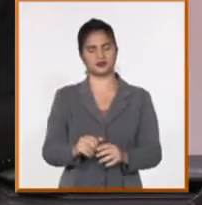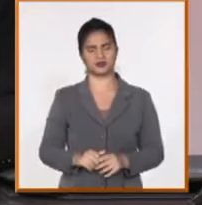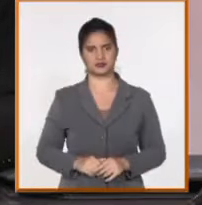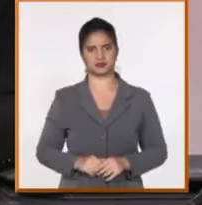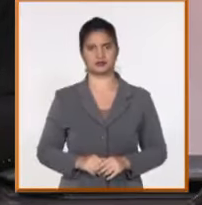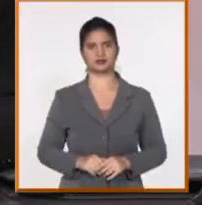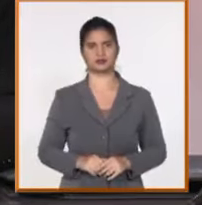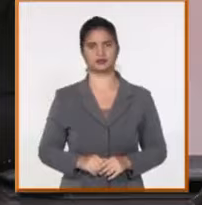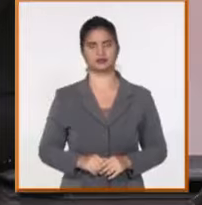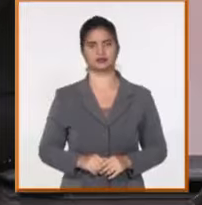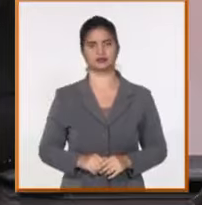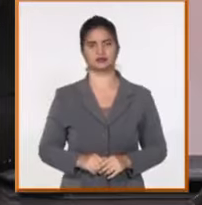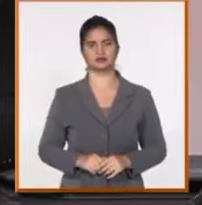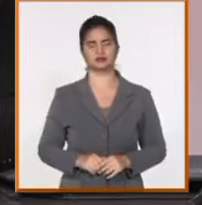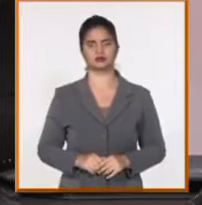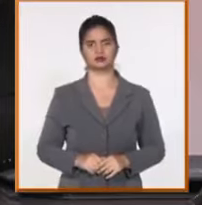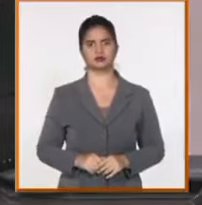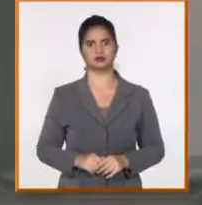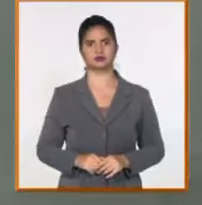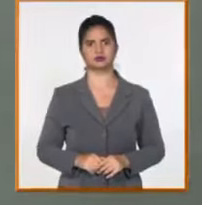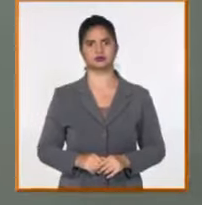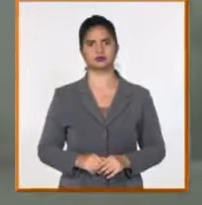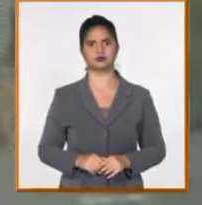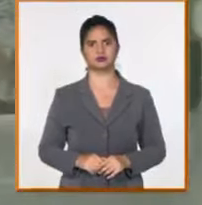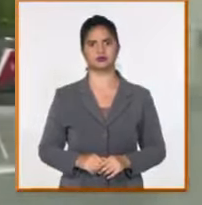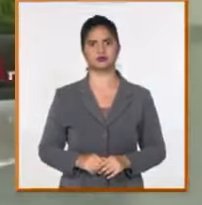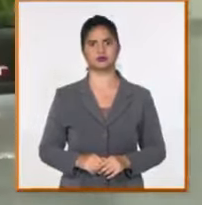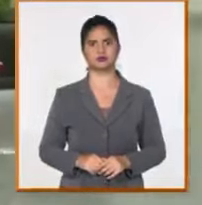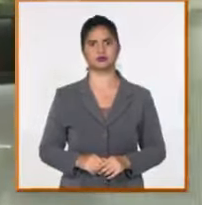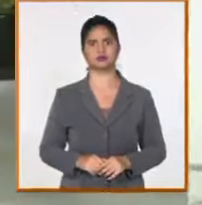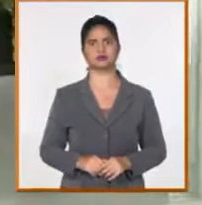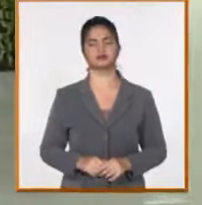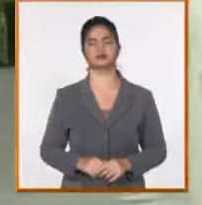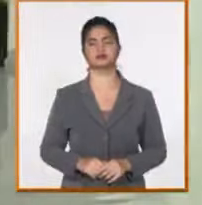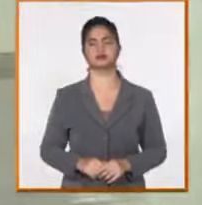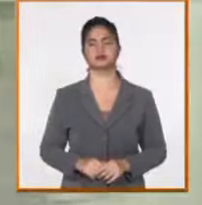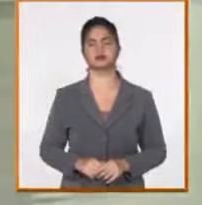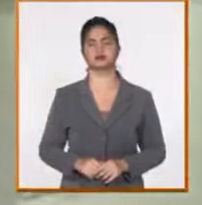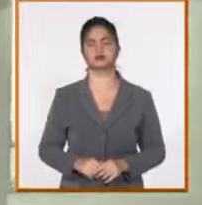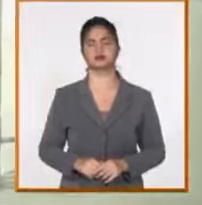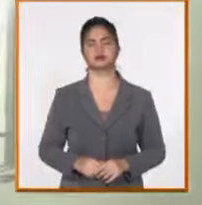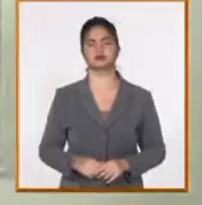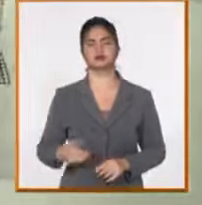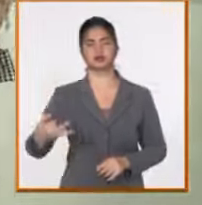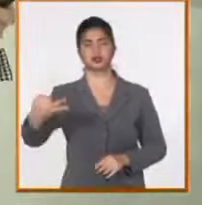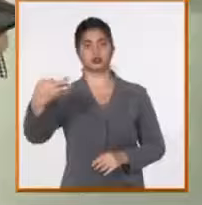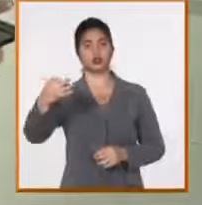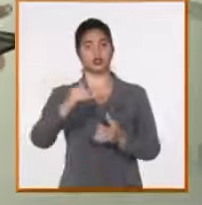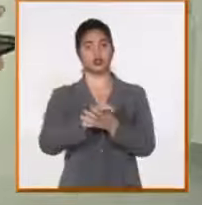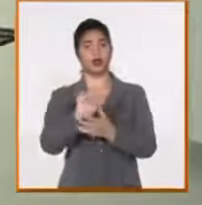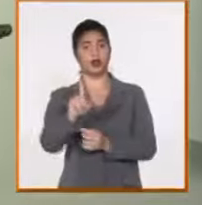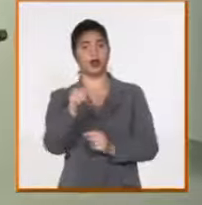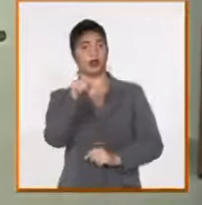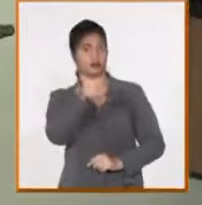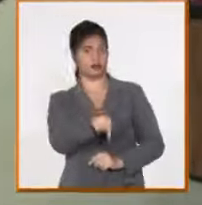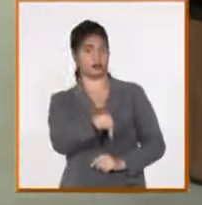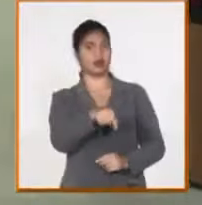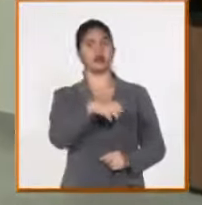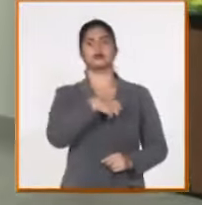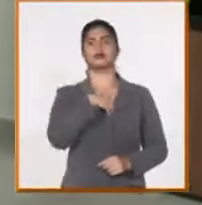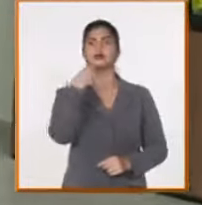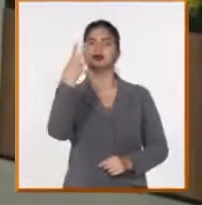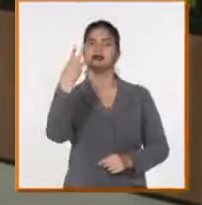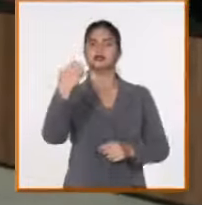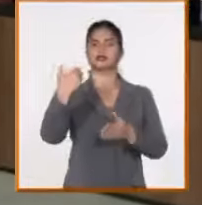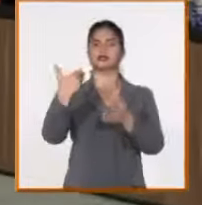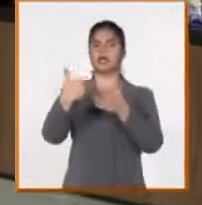últimas informaciones sobre lo que ahí está pasando en la zona especial de desarrollo Mariel se ubican tres empresas mixtas de